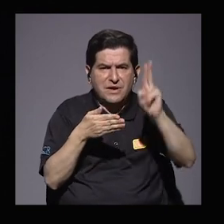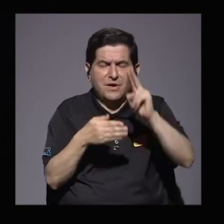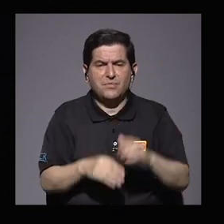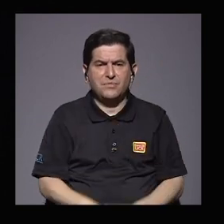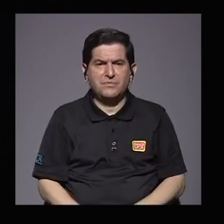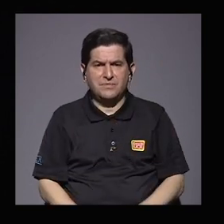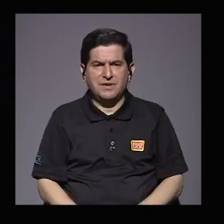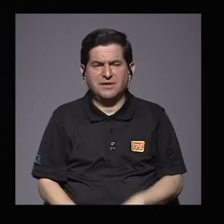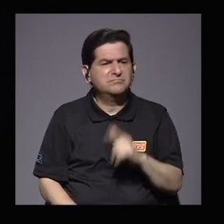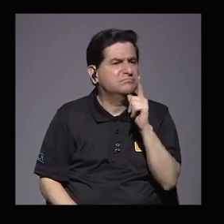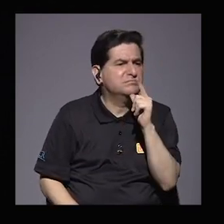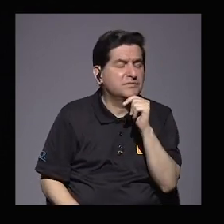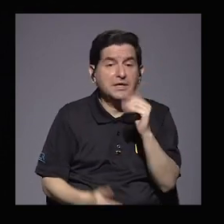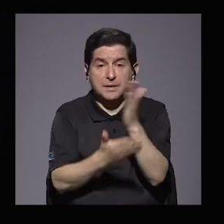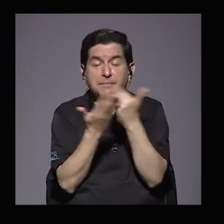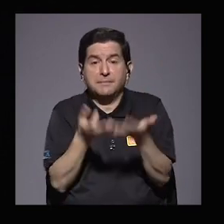parte